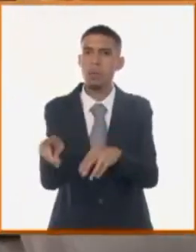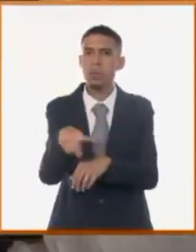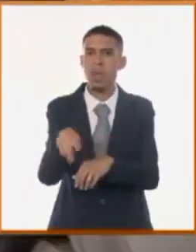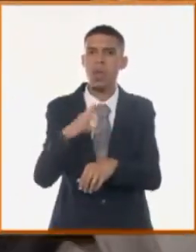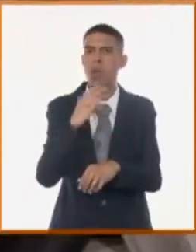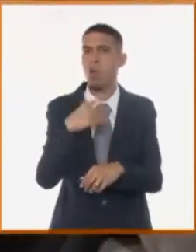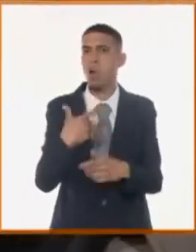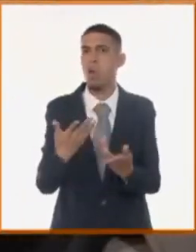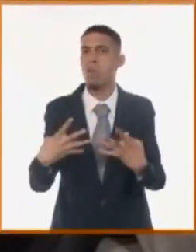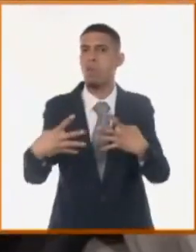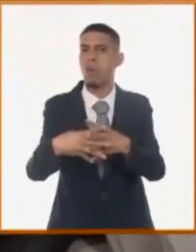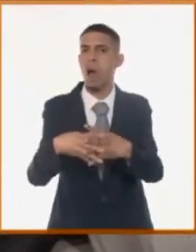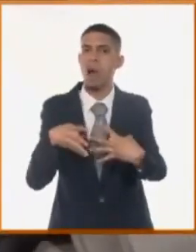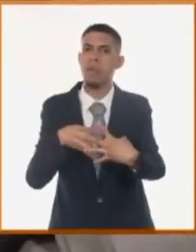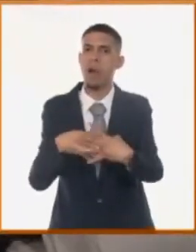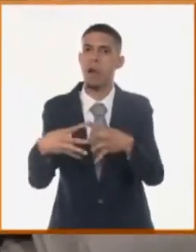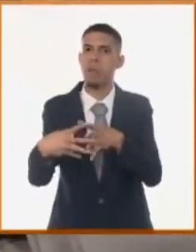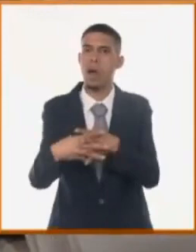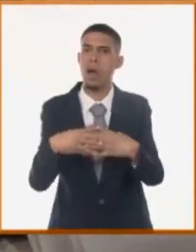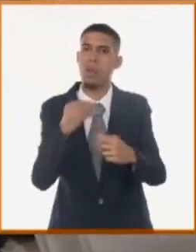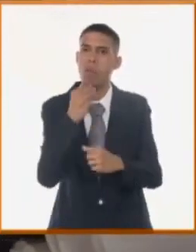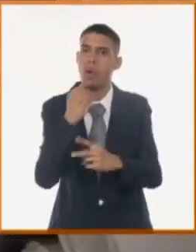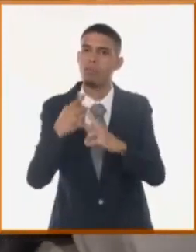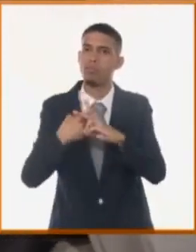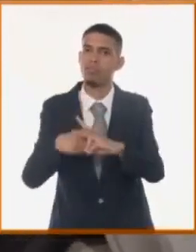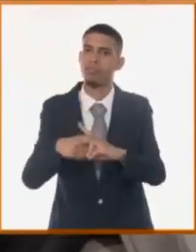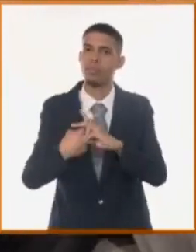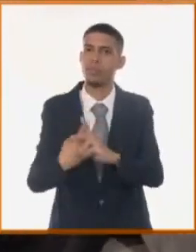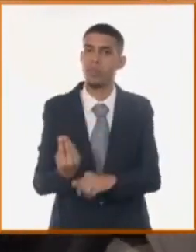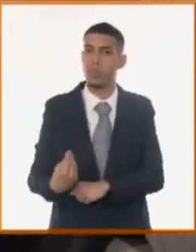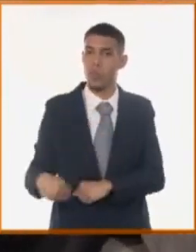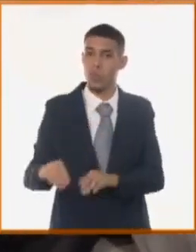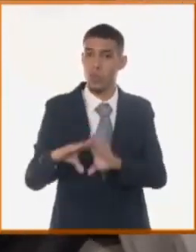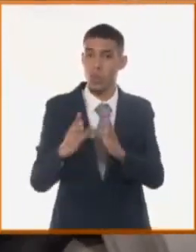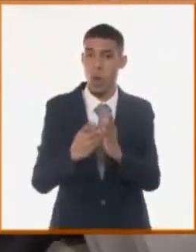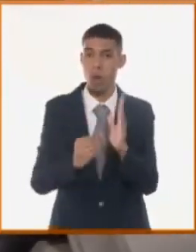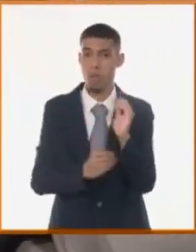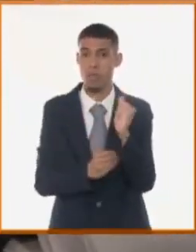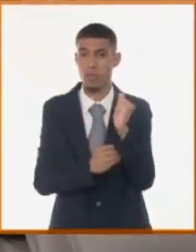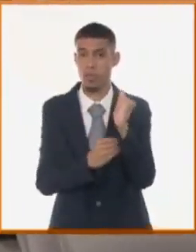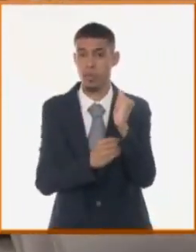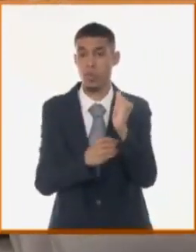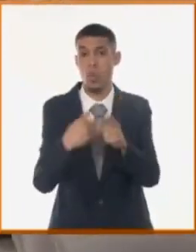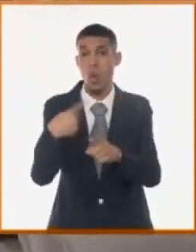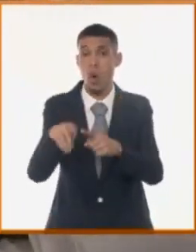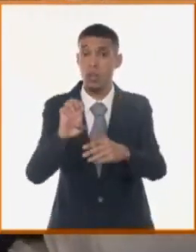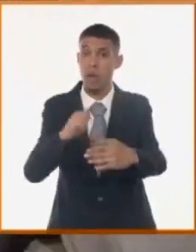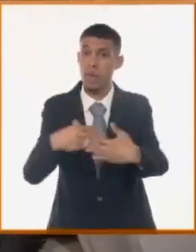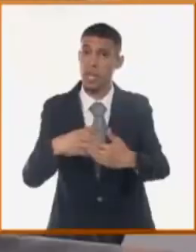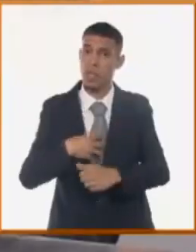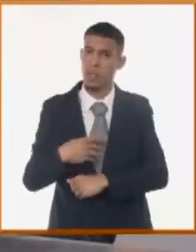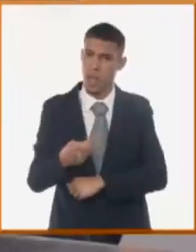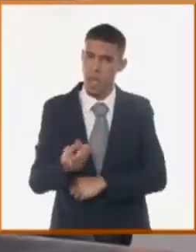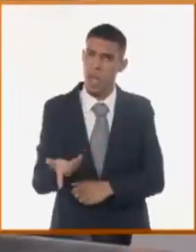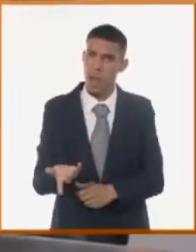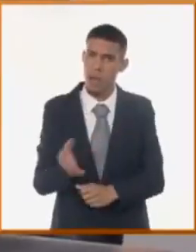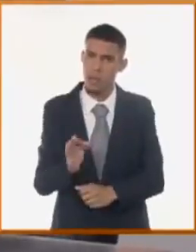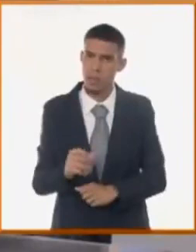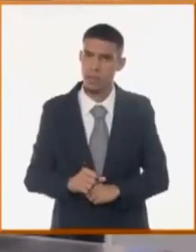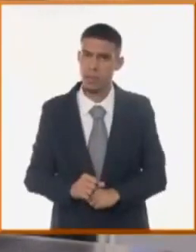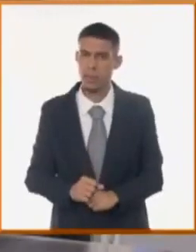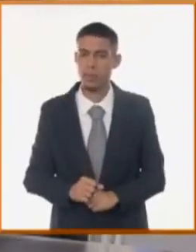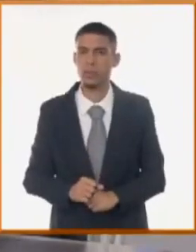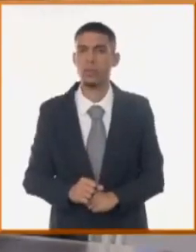esa dinámica de aprovecharse también de las potencialidades del resto de las empresas del, del grupo. Somos testigos y